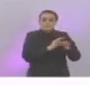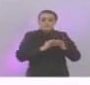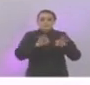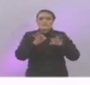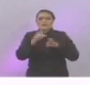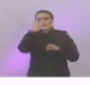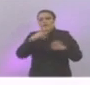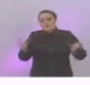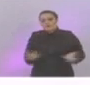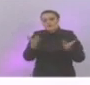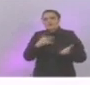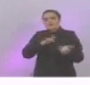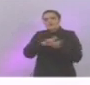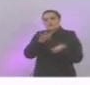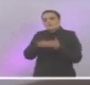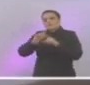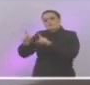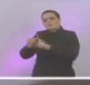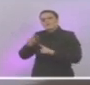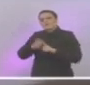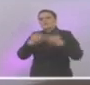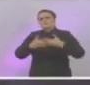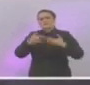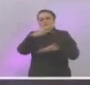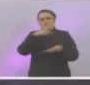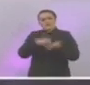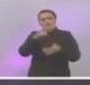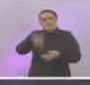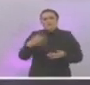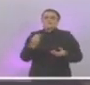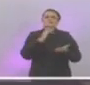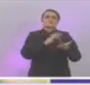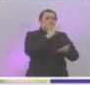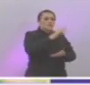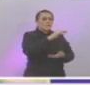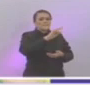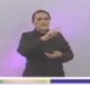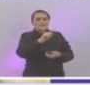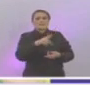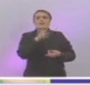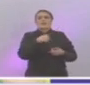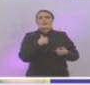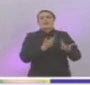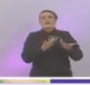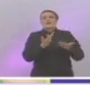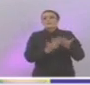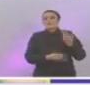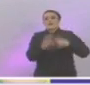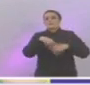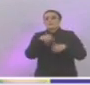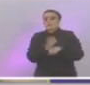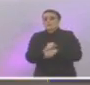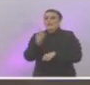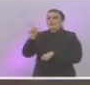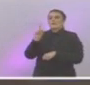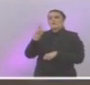precisamente las ventajas competitivas y logísticas de esta región. Muchas gracias a Martín, que nos acaba de hospedar en esta misma semana en una reunión